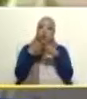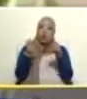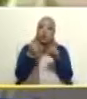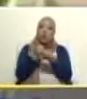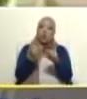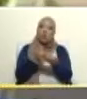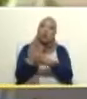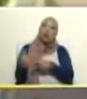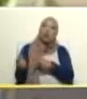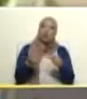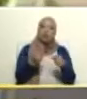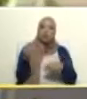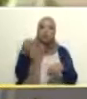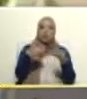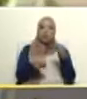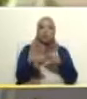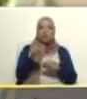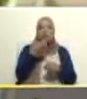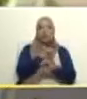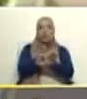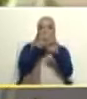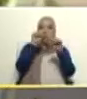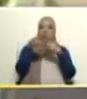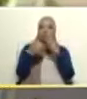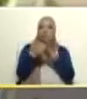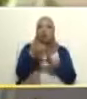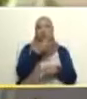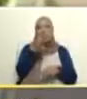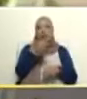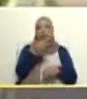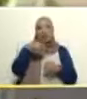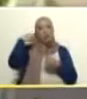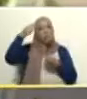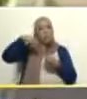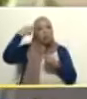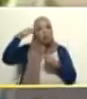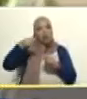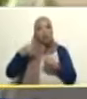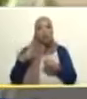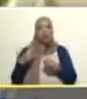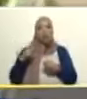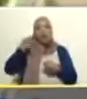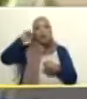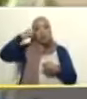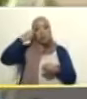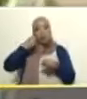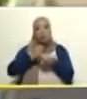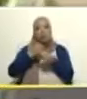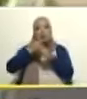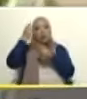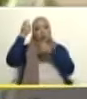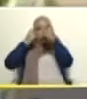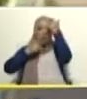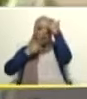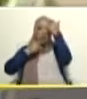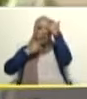a la patria más temprano que tarde. Vamos a ver un video para recordar al comandante Hugo